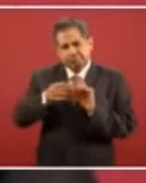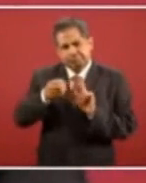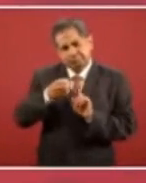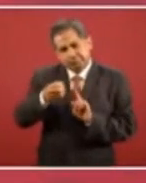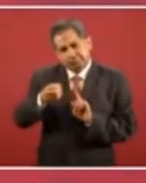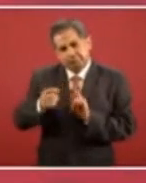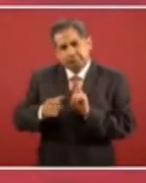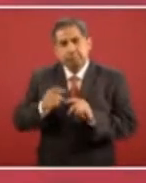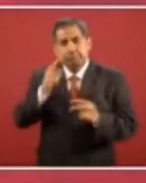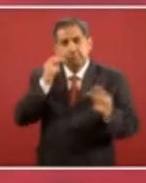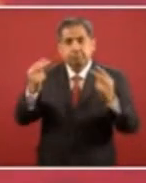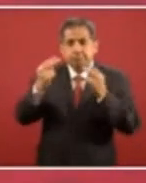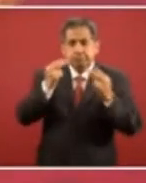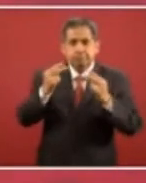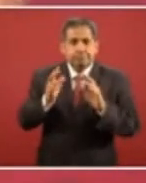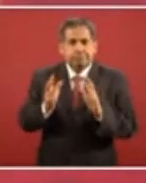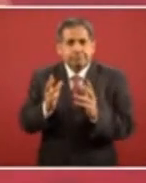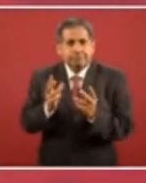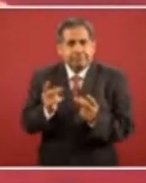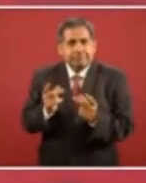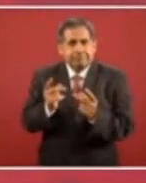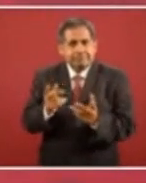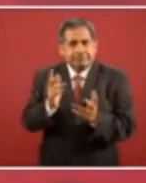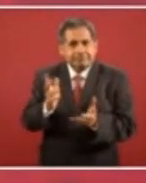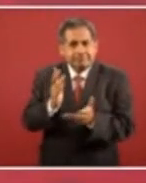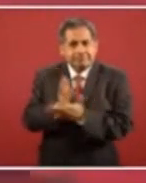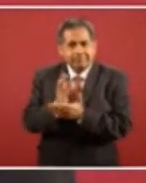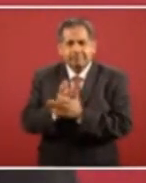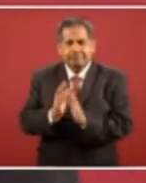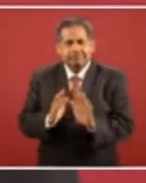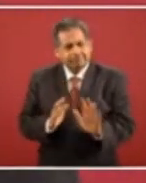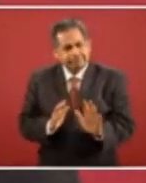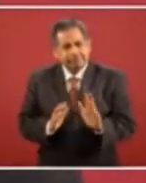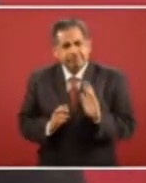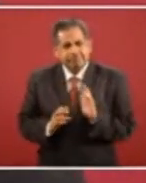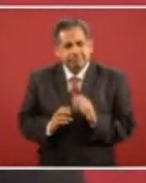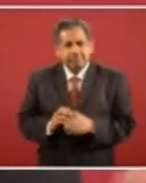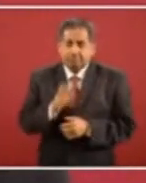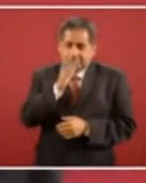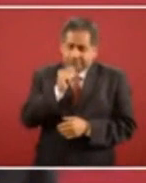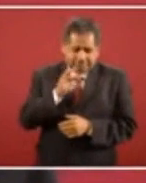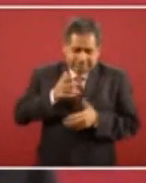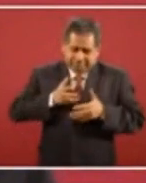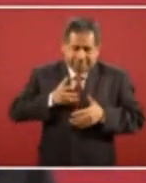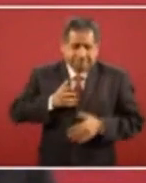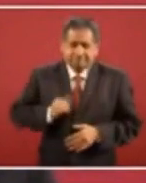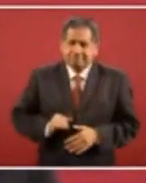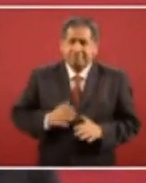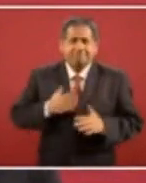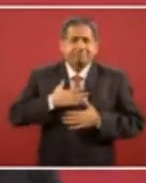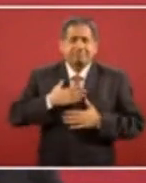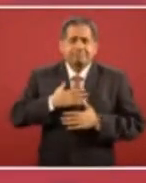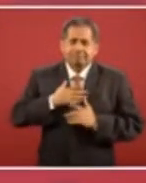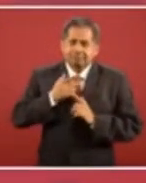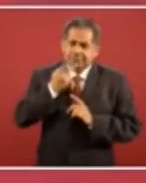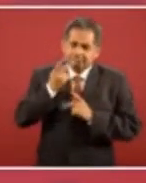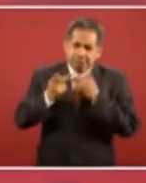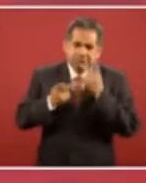dicen que me están viendo y que dicen ya. Pues no puedo, tengo que hacerlo